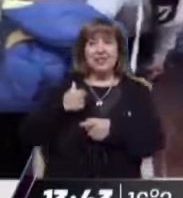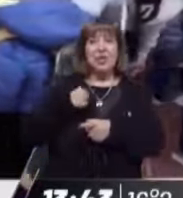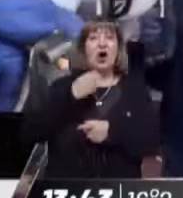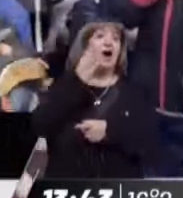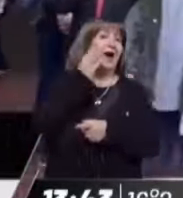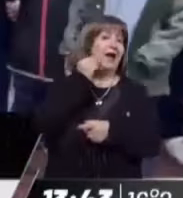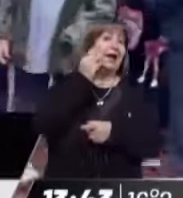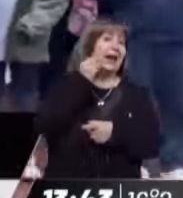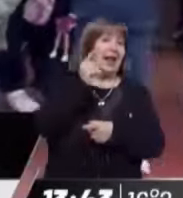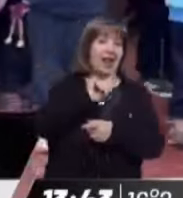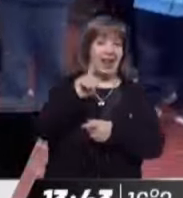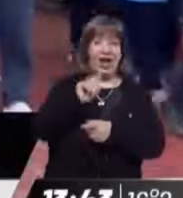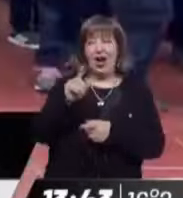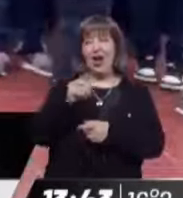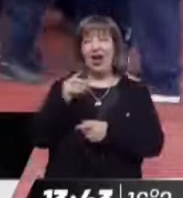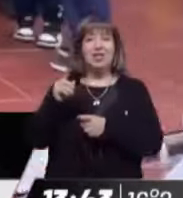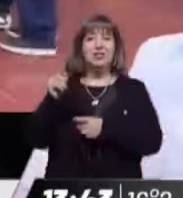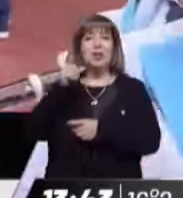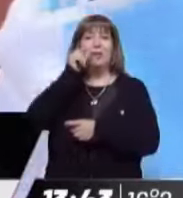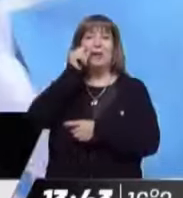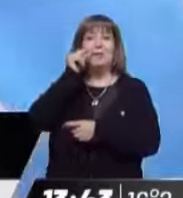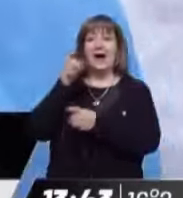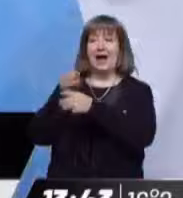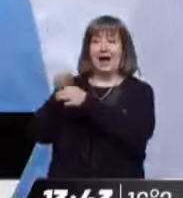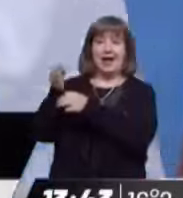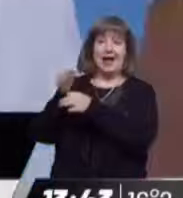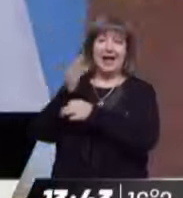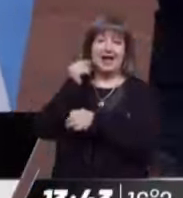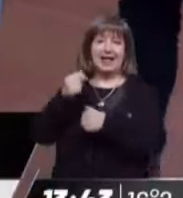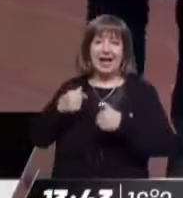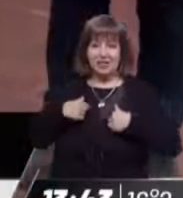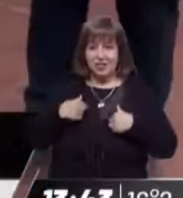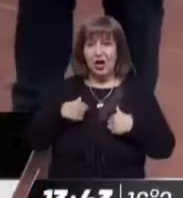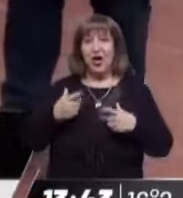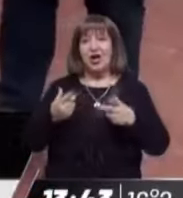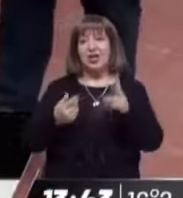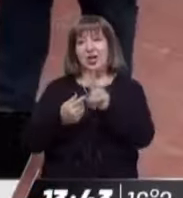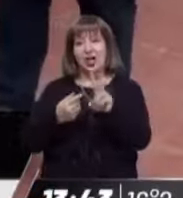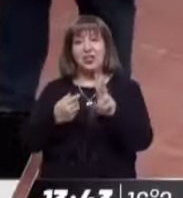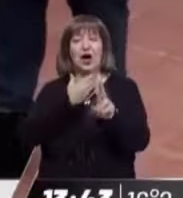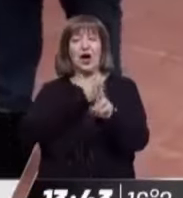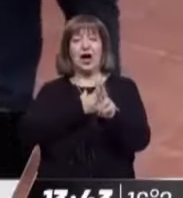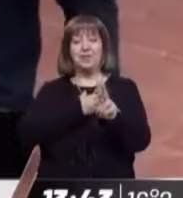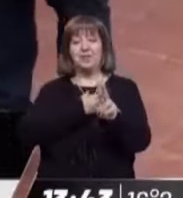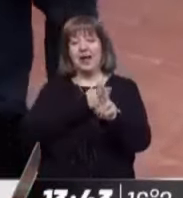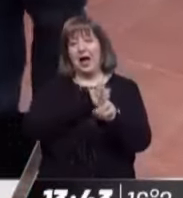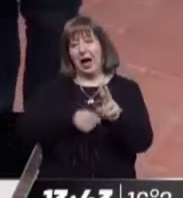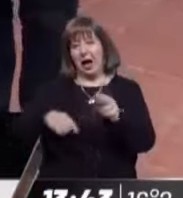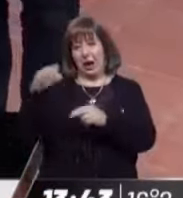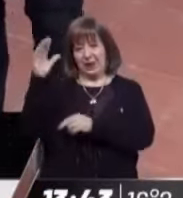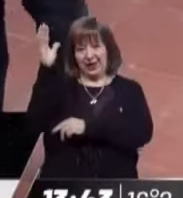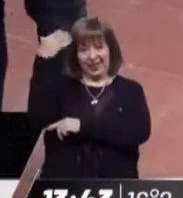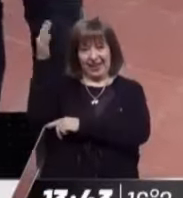¿todos los días lo sentás? No, cuando hay que estudiar, no los torturo, pero bueno, sí le enseño el compromiso.